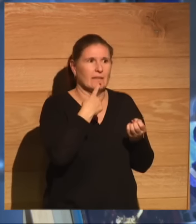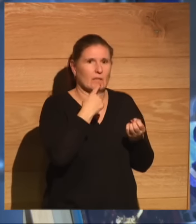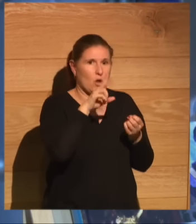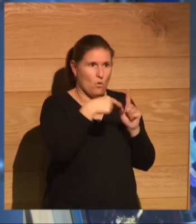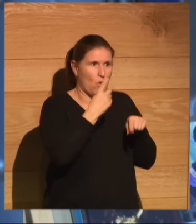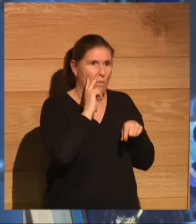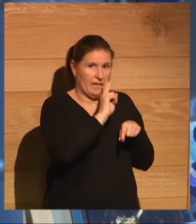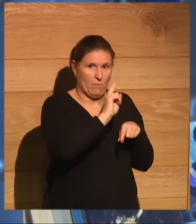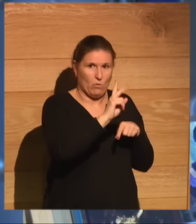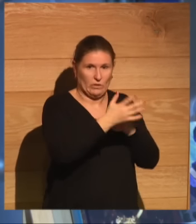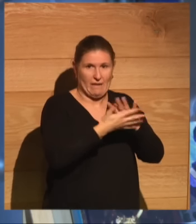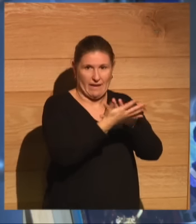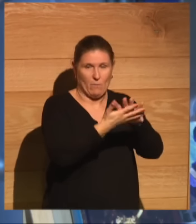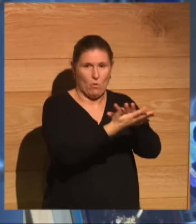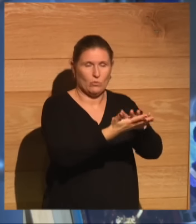no tanto